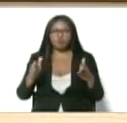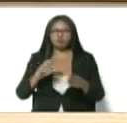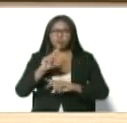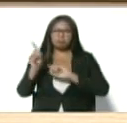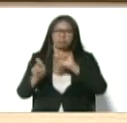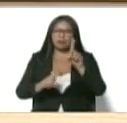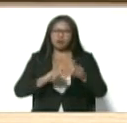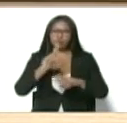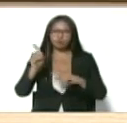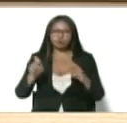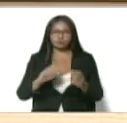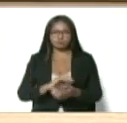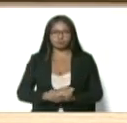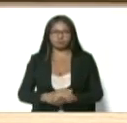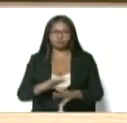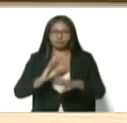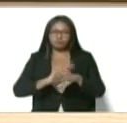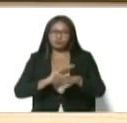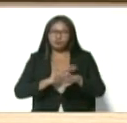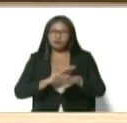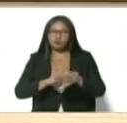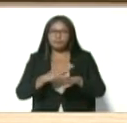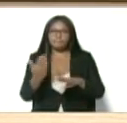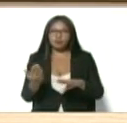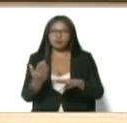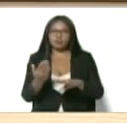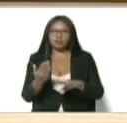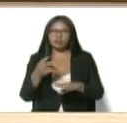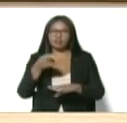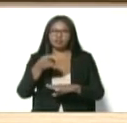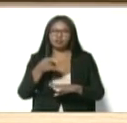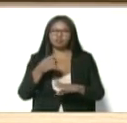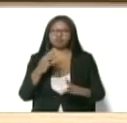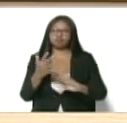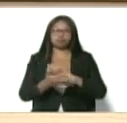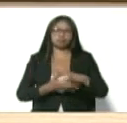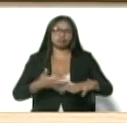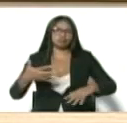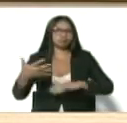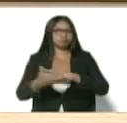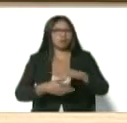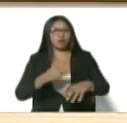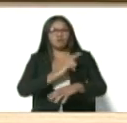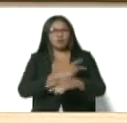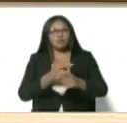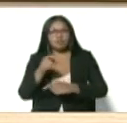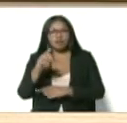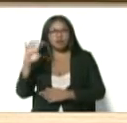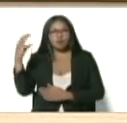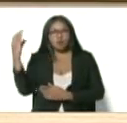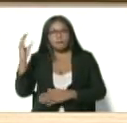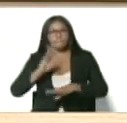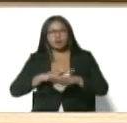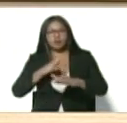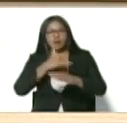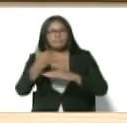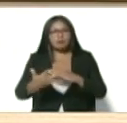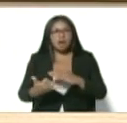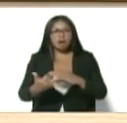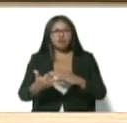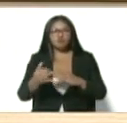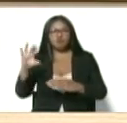preguntan por qué ha sucedido esto en colombia porque si el plan colombia ha cumplido